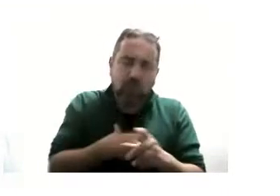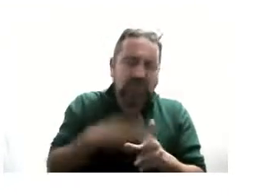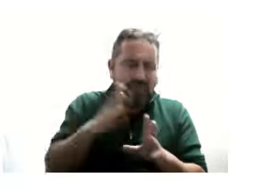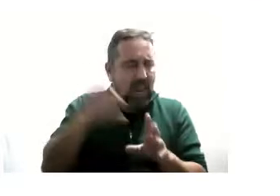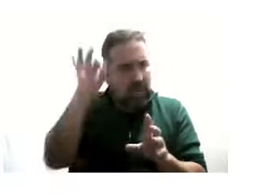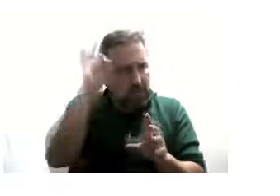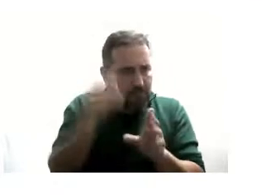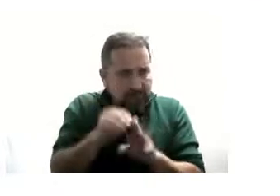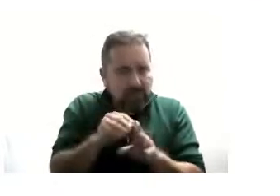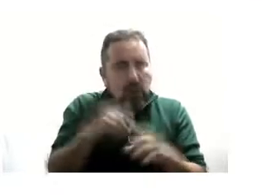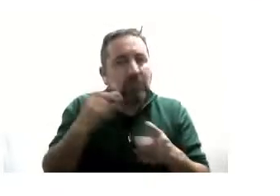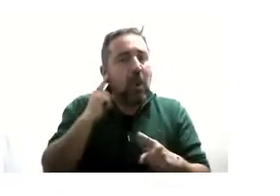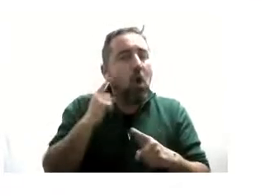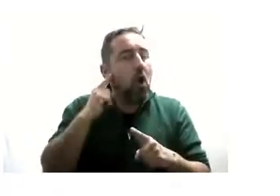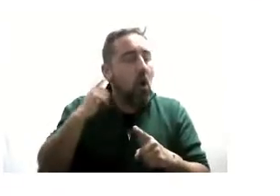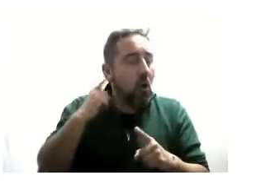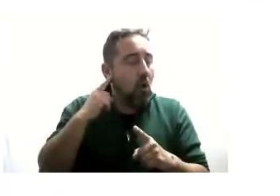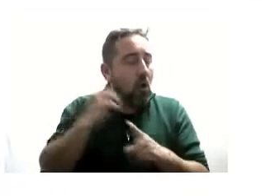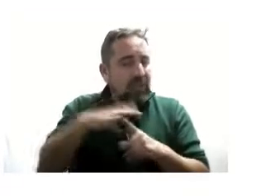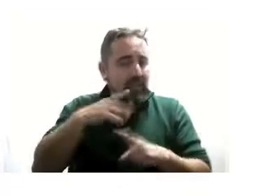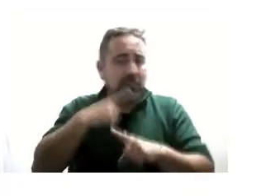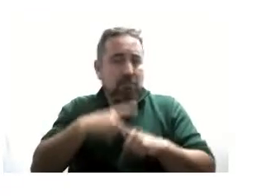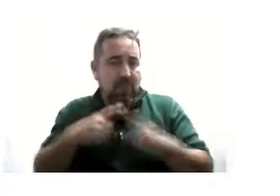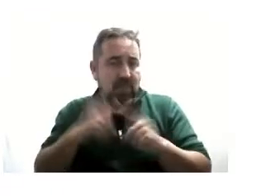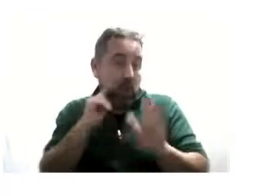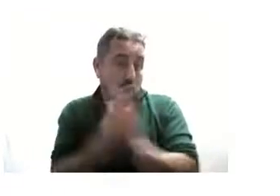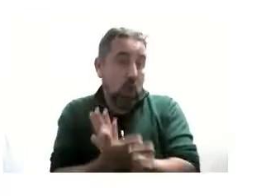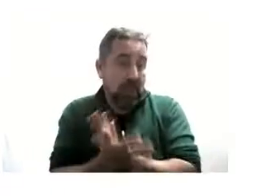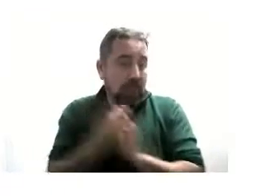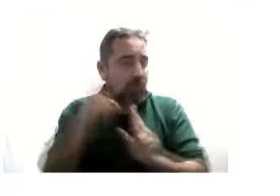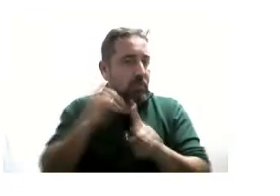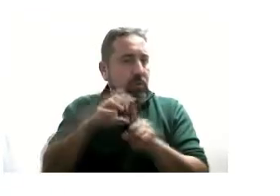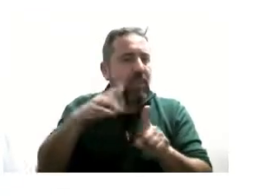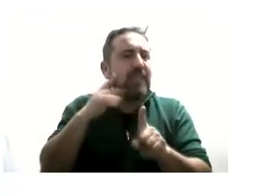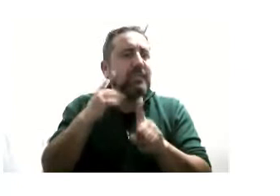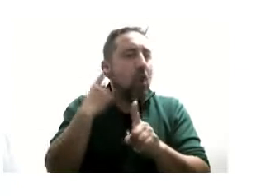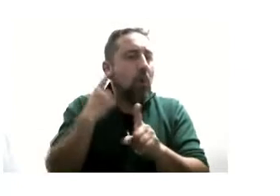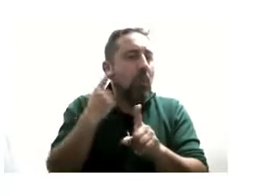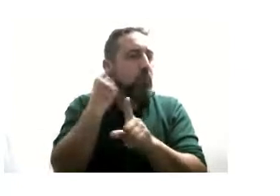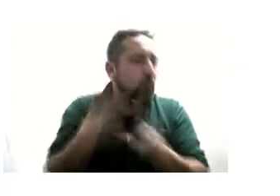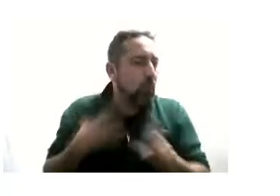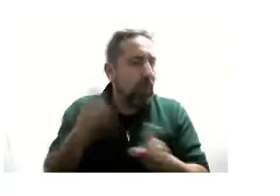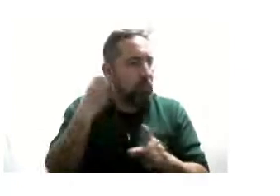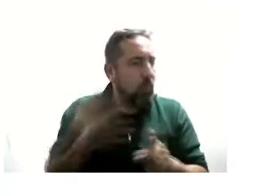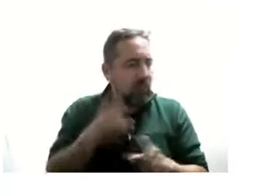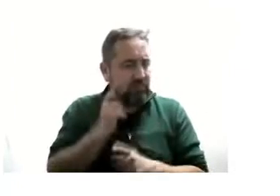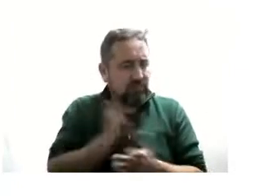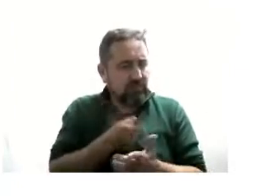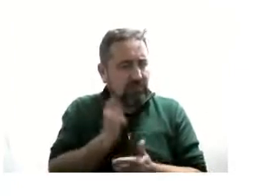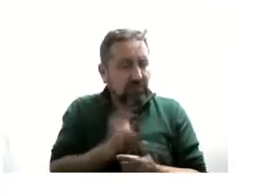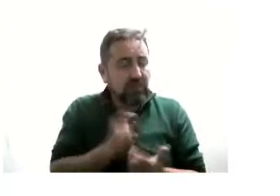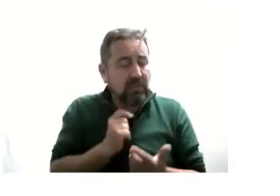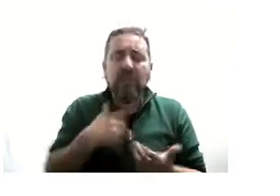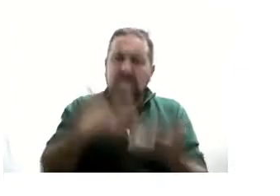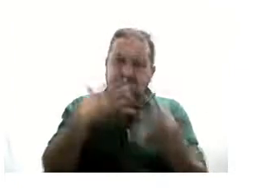una, la otitis media crónica, lo mismo, colocar un implante coclear a alguien en el que supura el oído constantemente es un riesgo